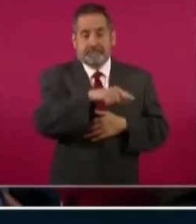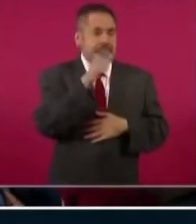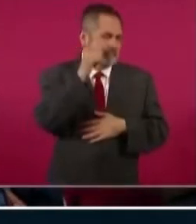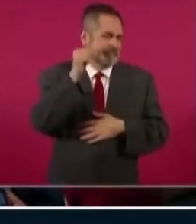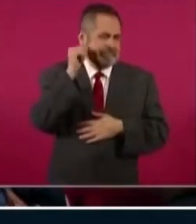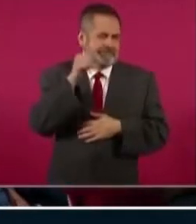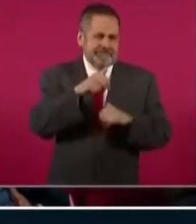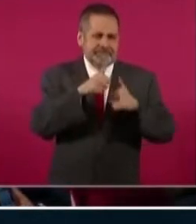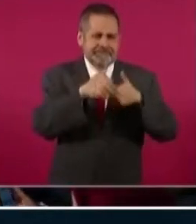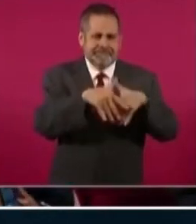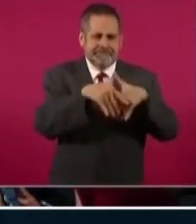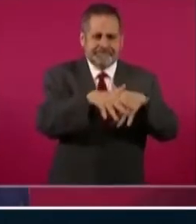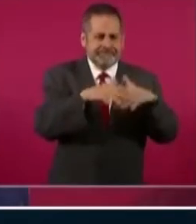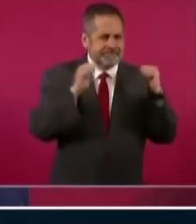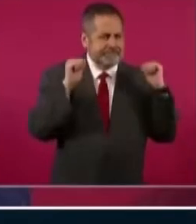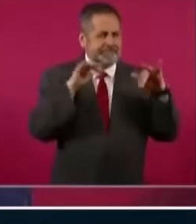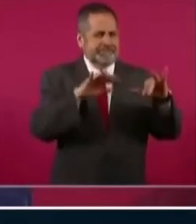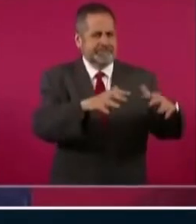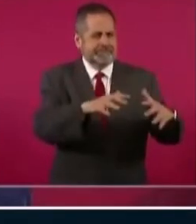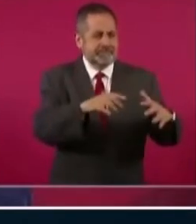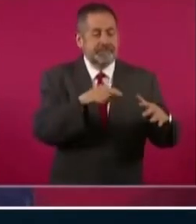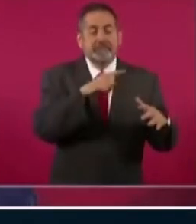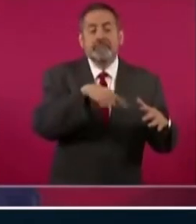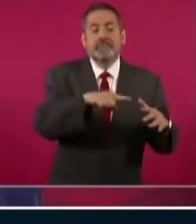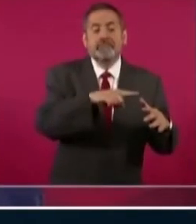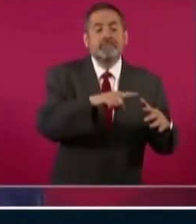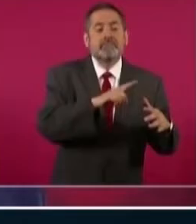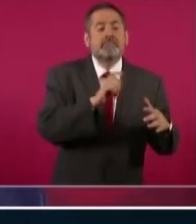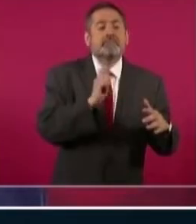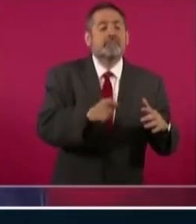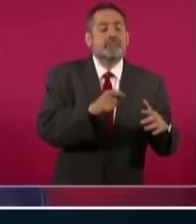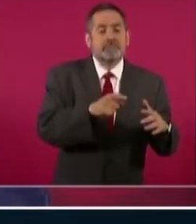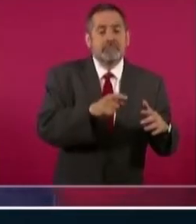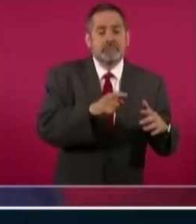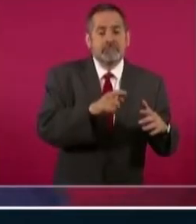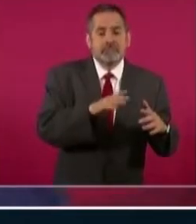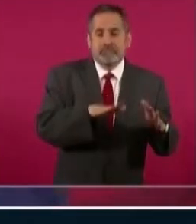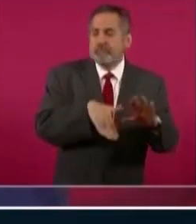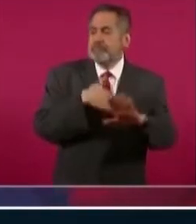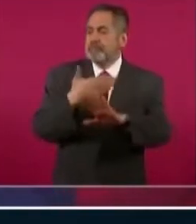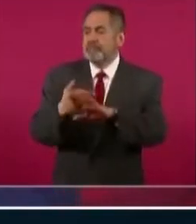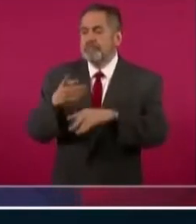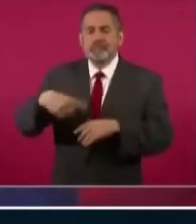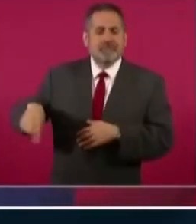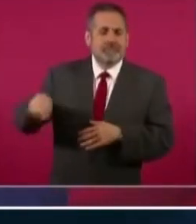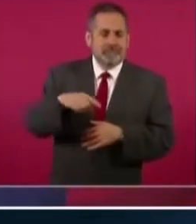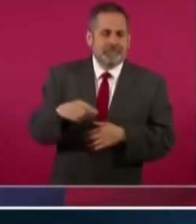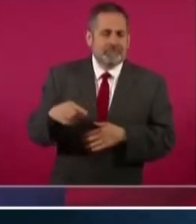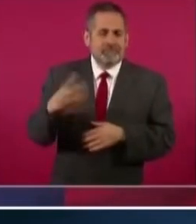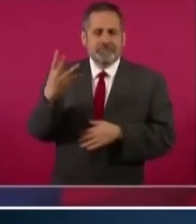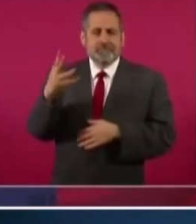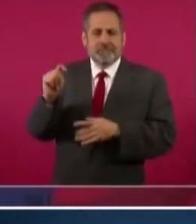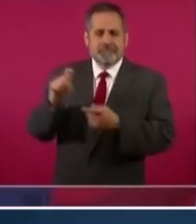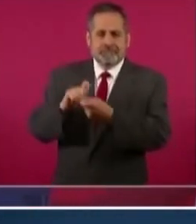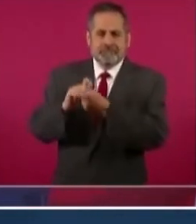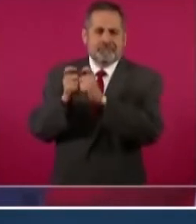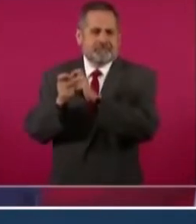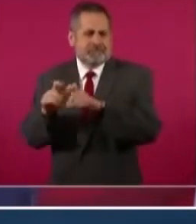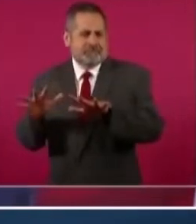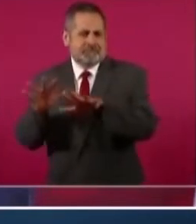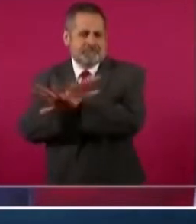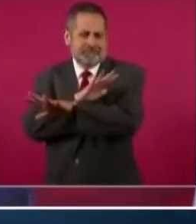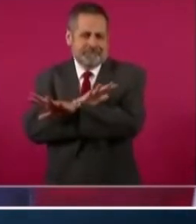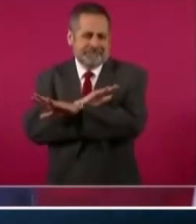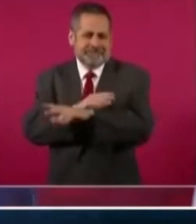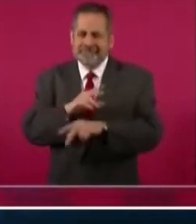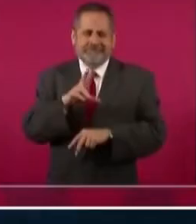España y de América Latina también. Entonces, pensar en sectorizar nuevamente la